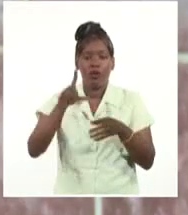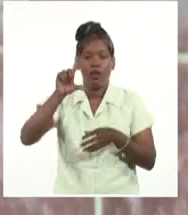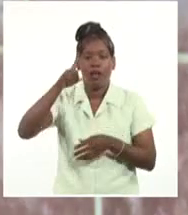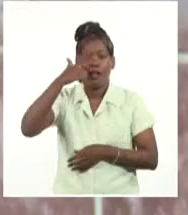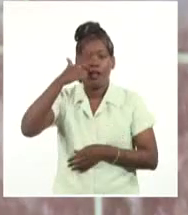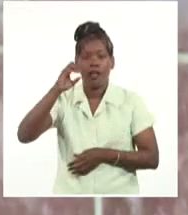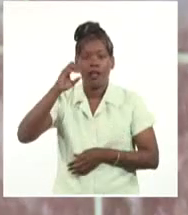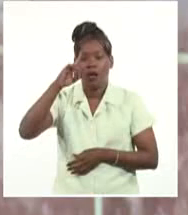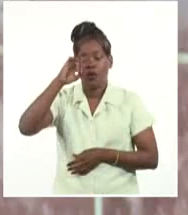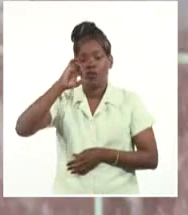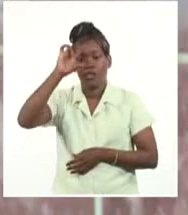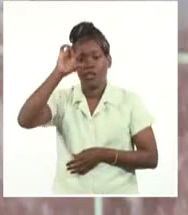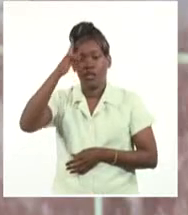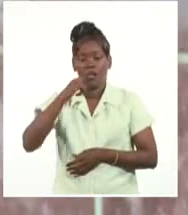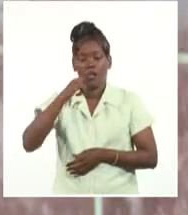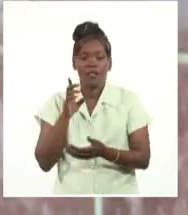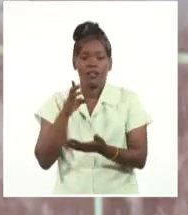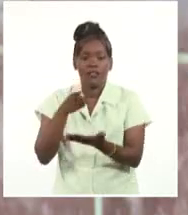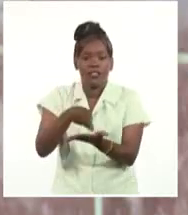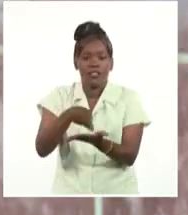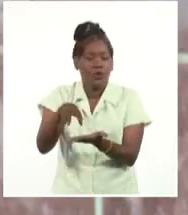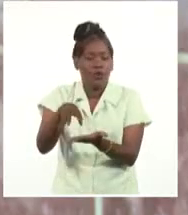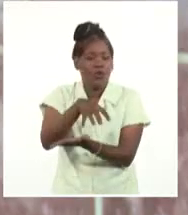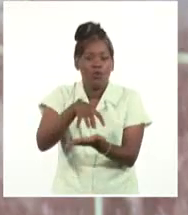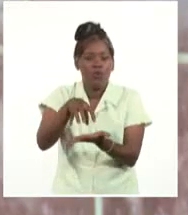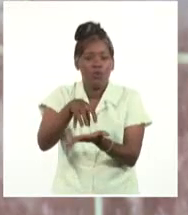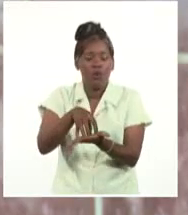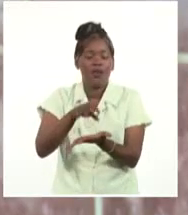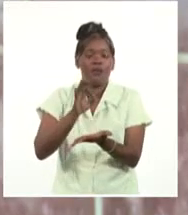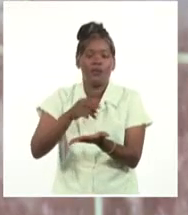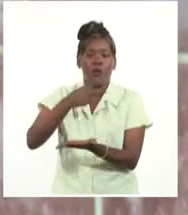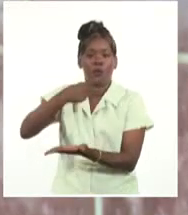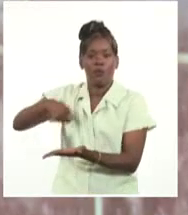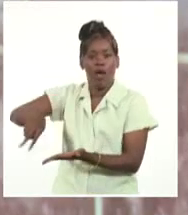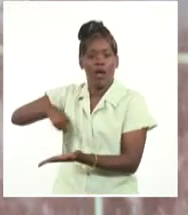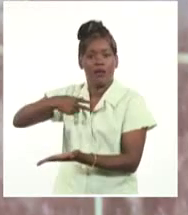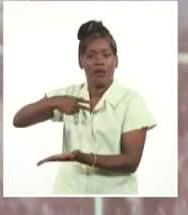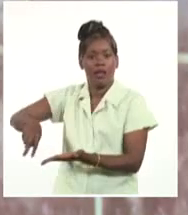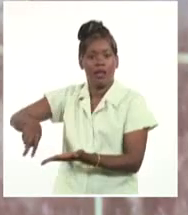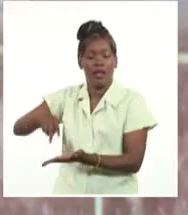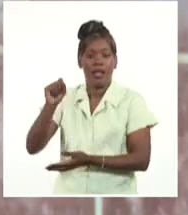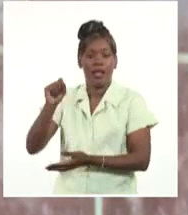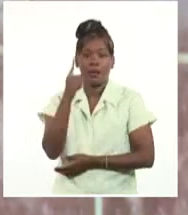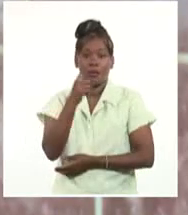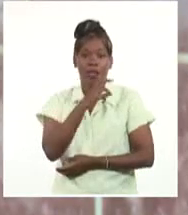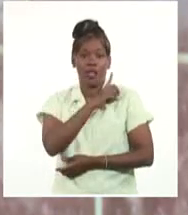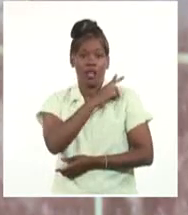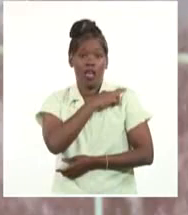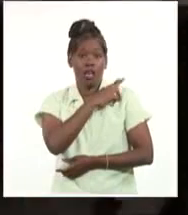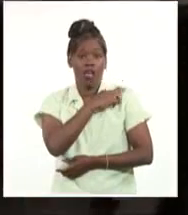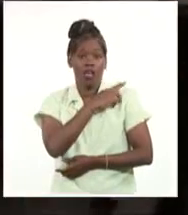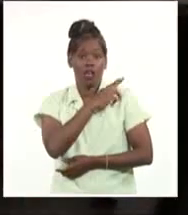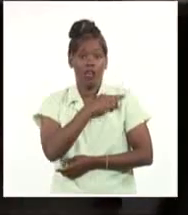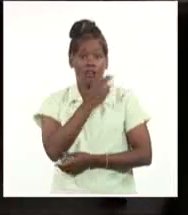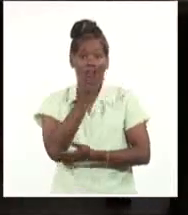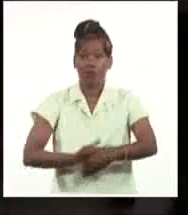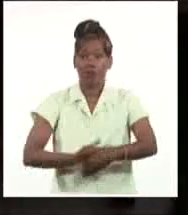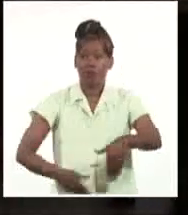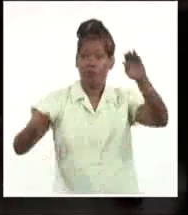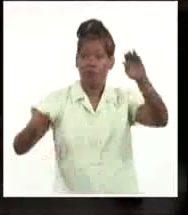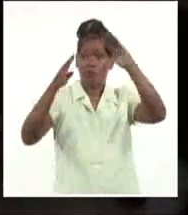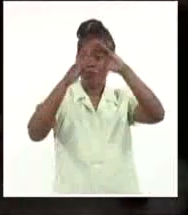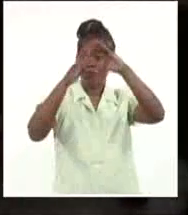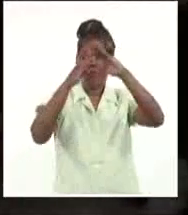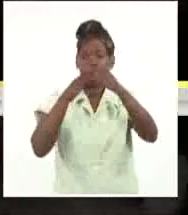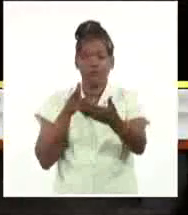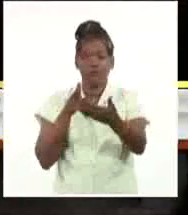Ballet Nacional de Cuba, donde fue recibida por la primera bailarina y directora general de la compañía, Biensay Valdés.